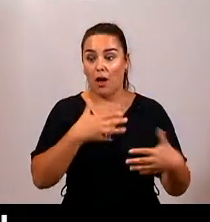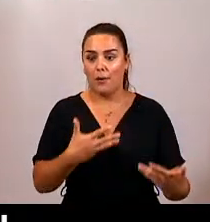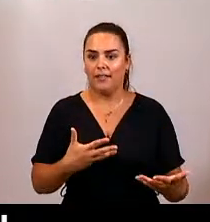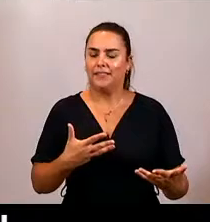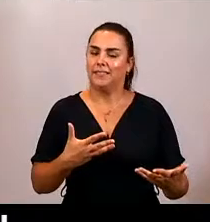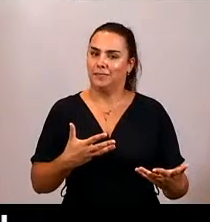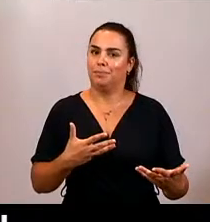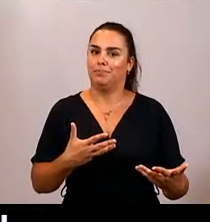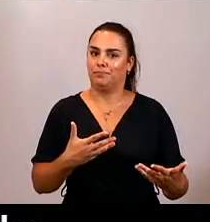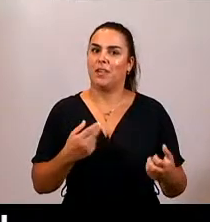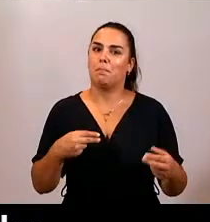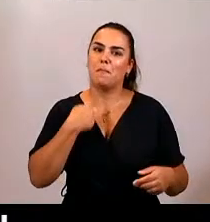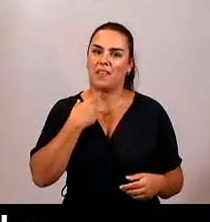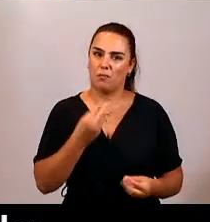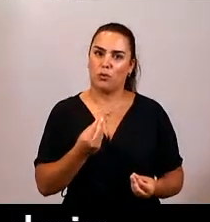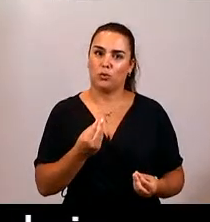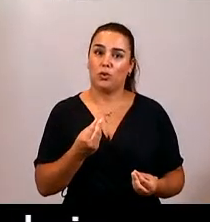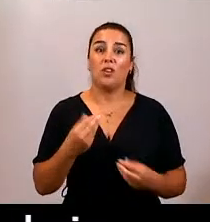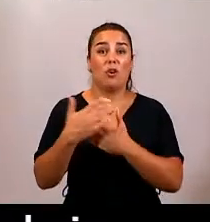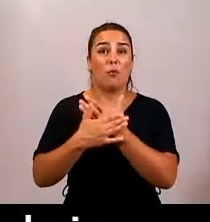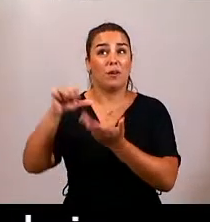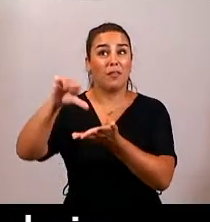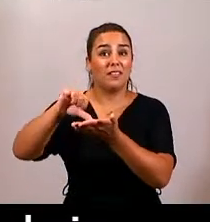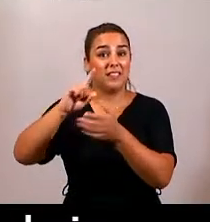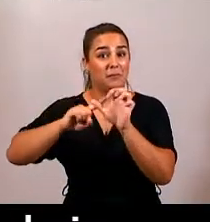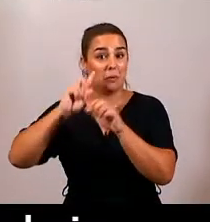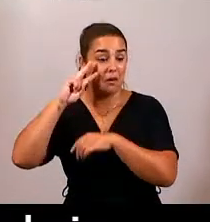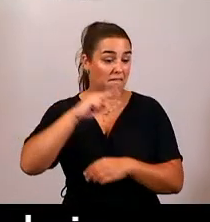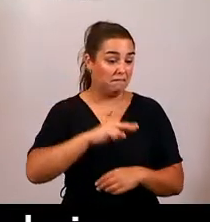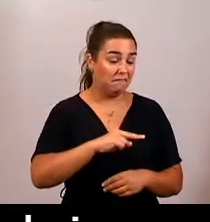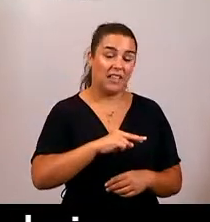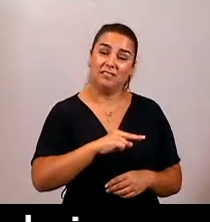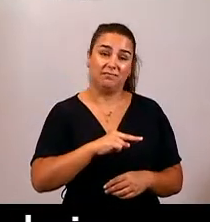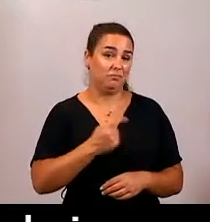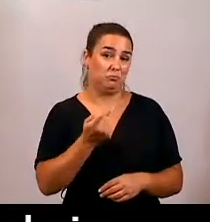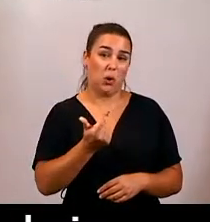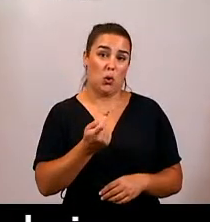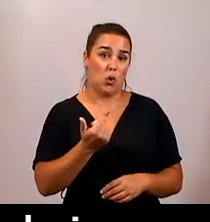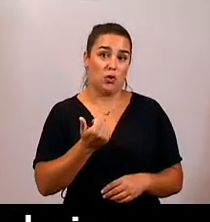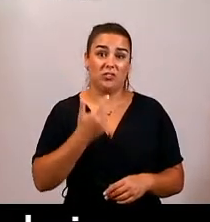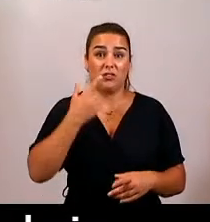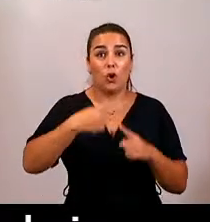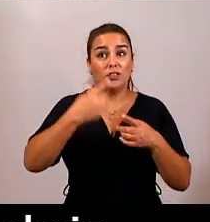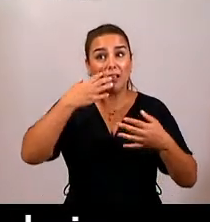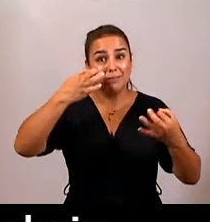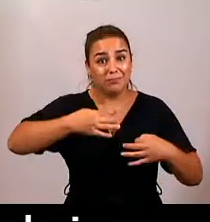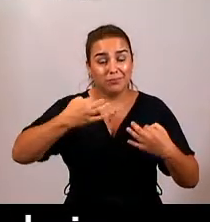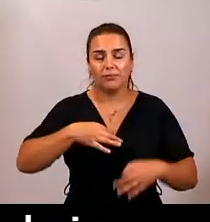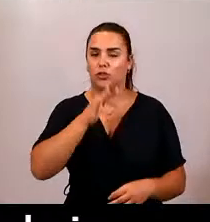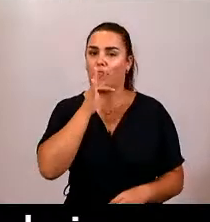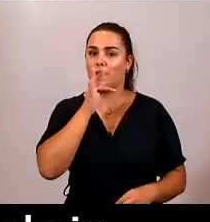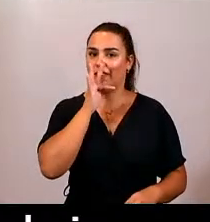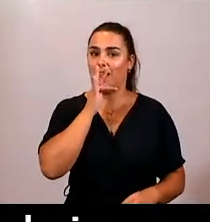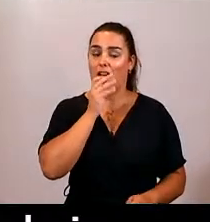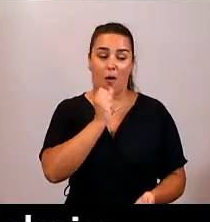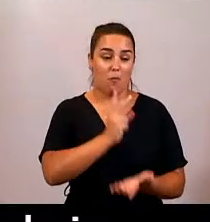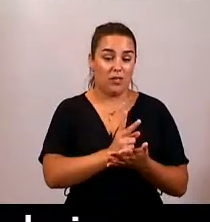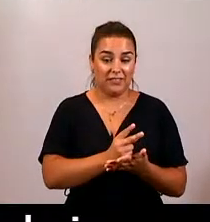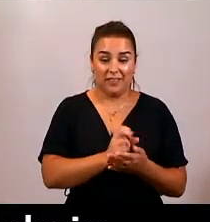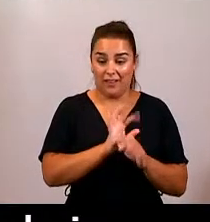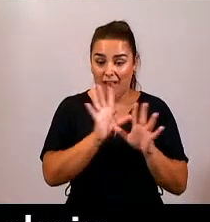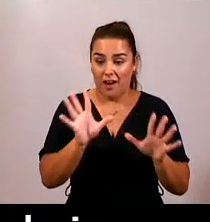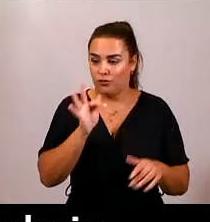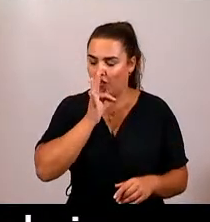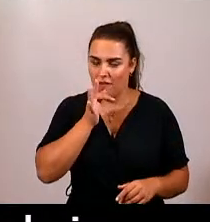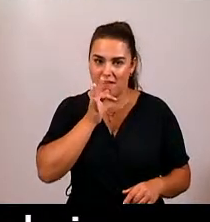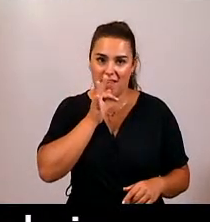la mirada del Gobierno central hacia Extremadura, pues también mucha. No tenemos certidumbres, no tenemos apuestas claras